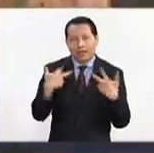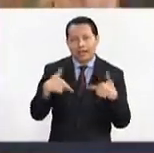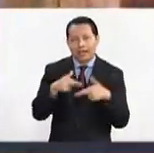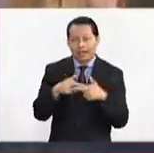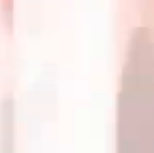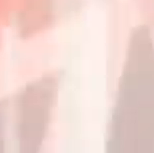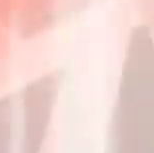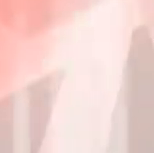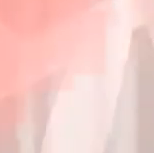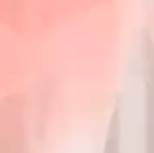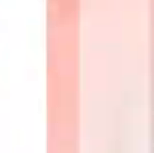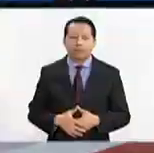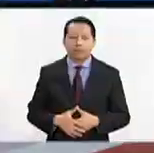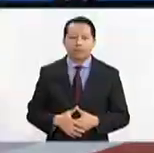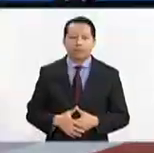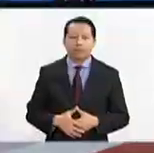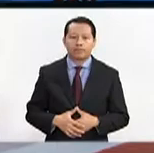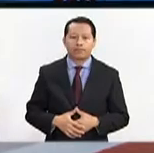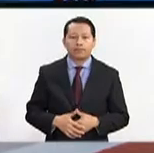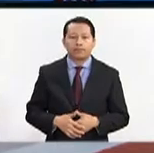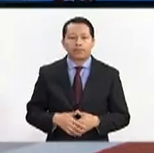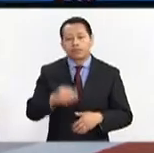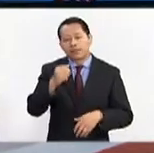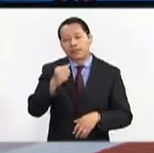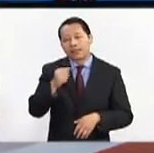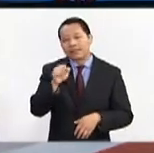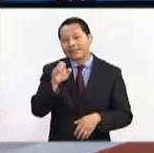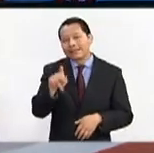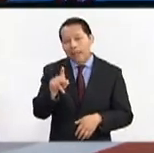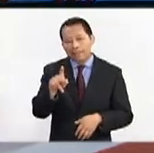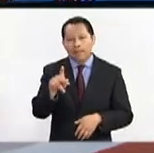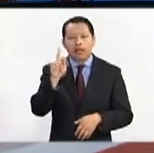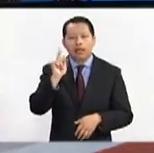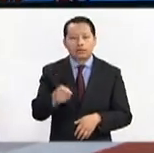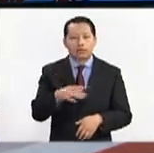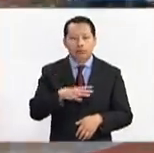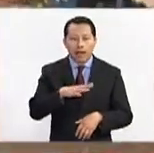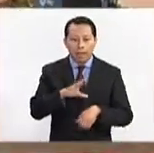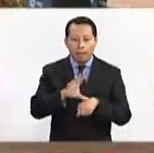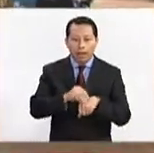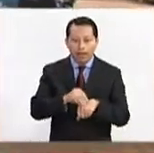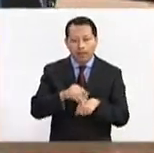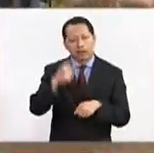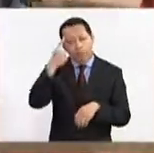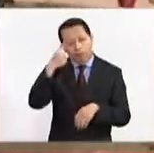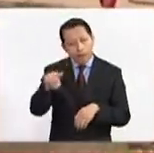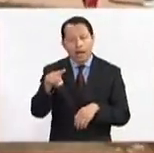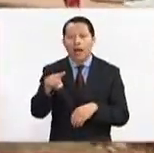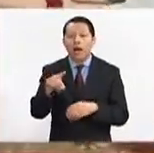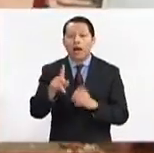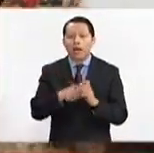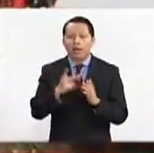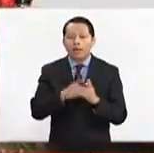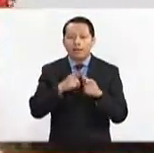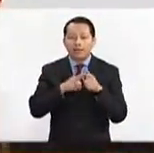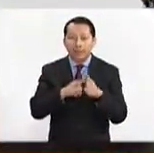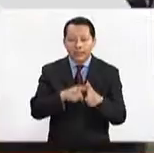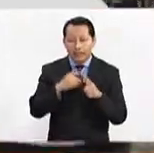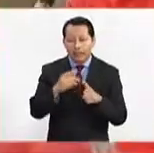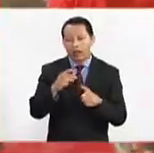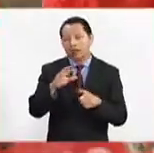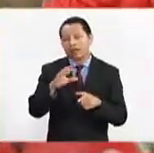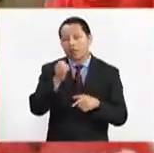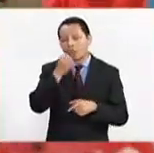maestros. La Secretaría de Educación Pública revocó las autorizaciones de incorporación que le permitirán al Colegio